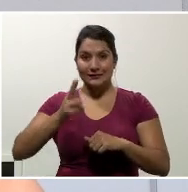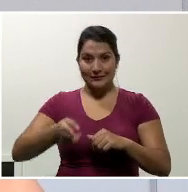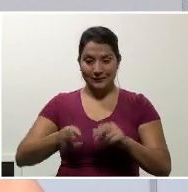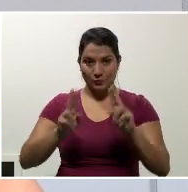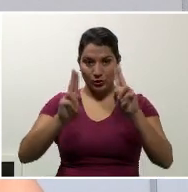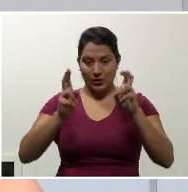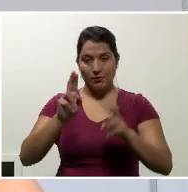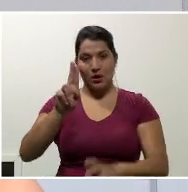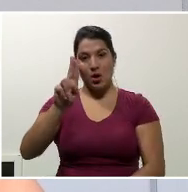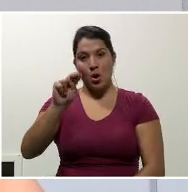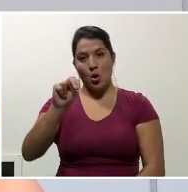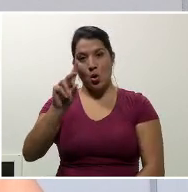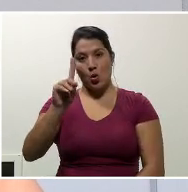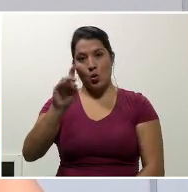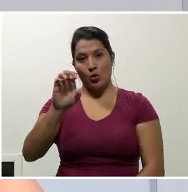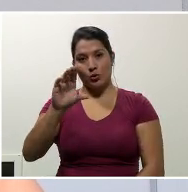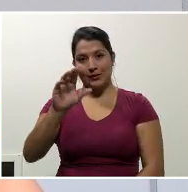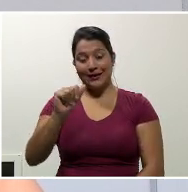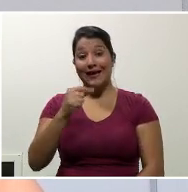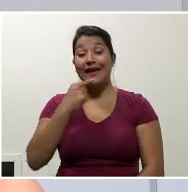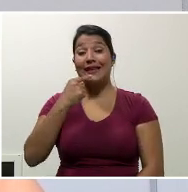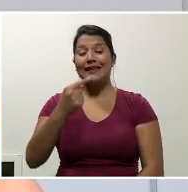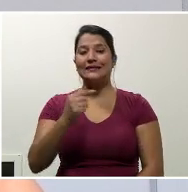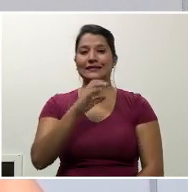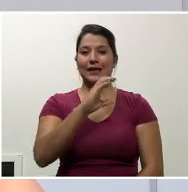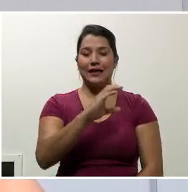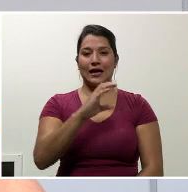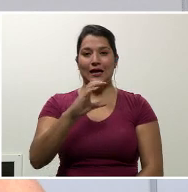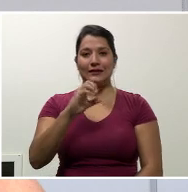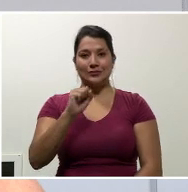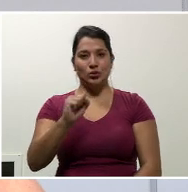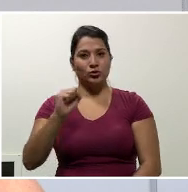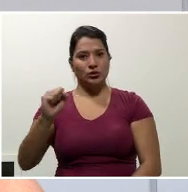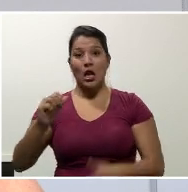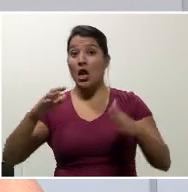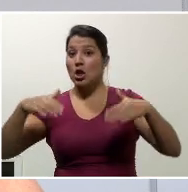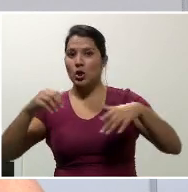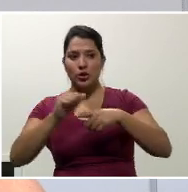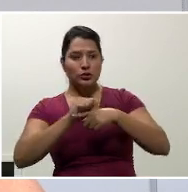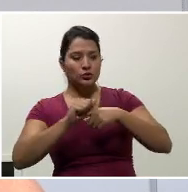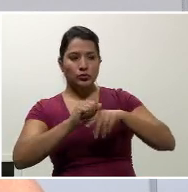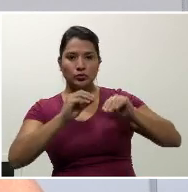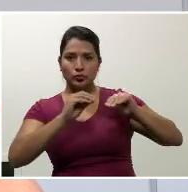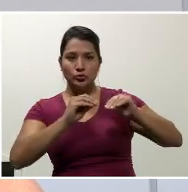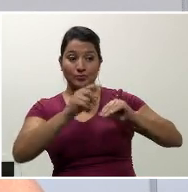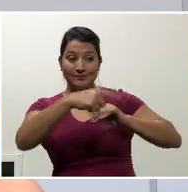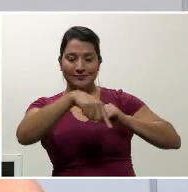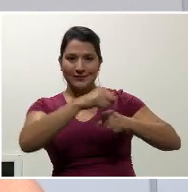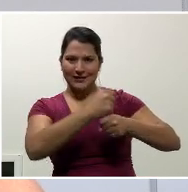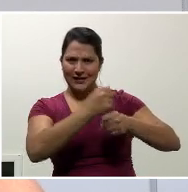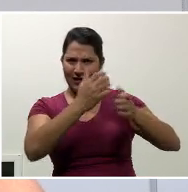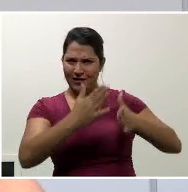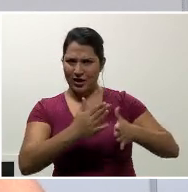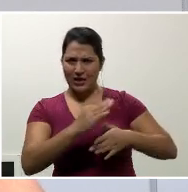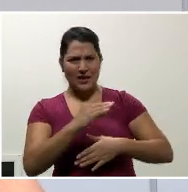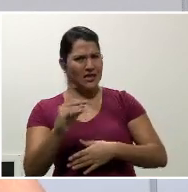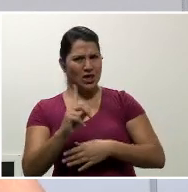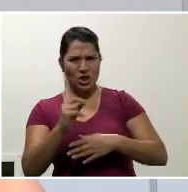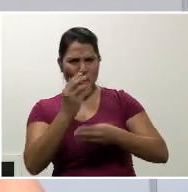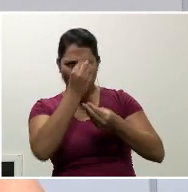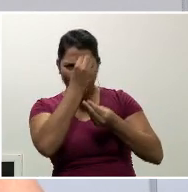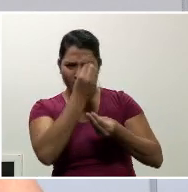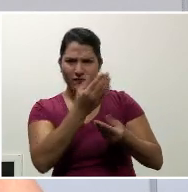UNDECA asegura que la Caja Costarricense de Seguro Social no ha capacitado al personal médico en general ni le ha dado información oportuna a